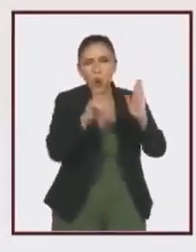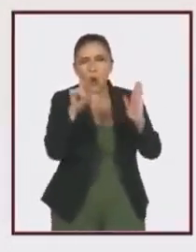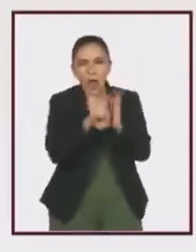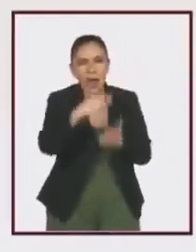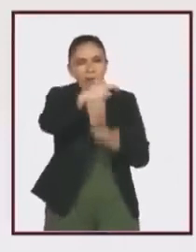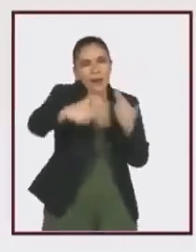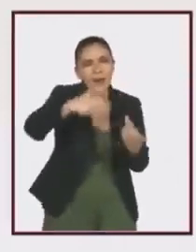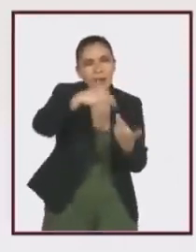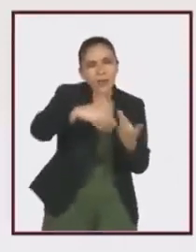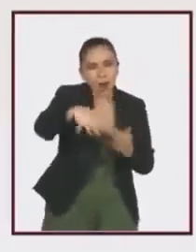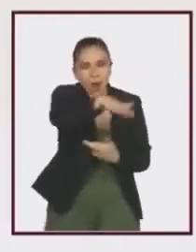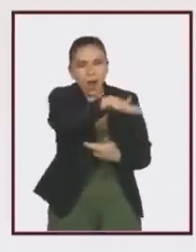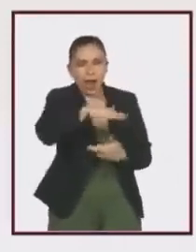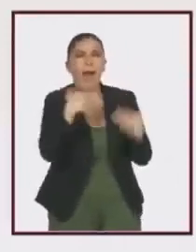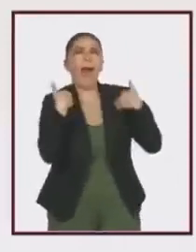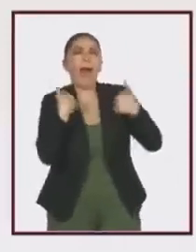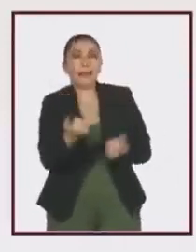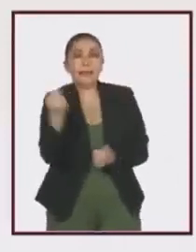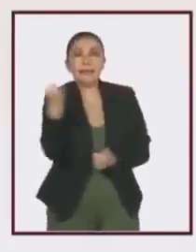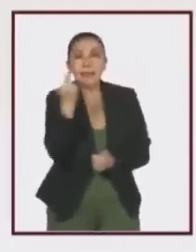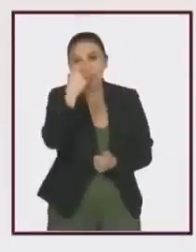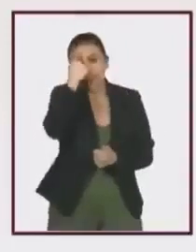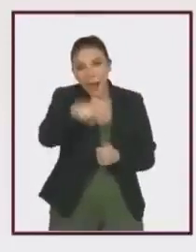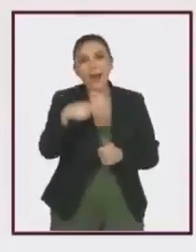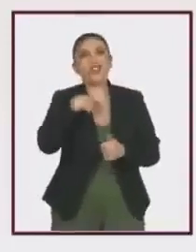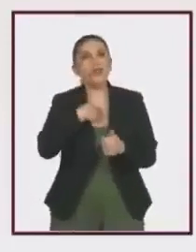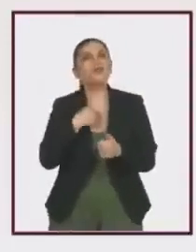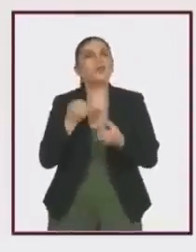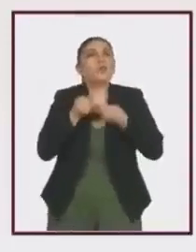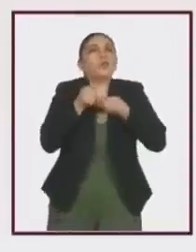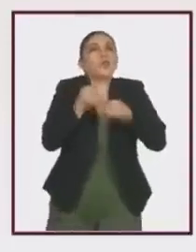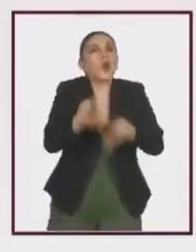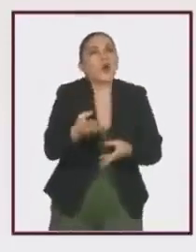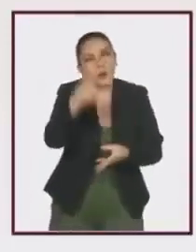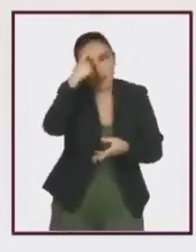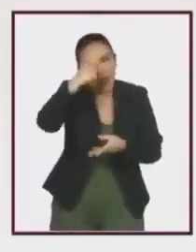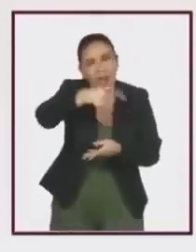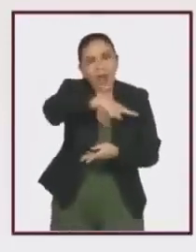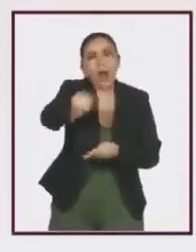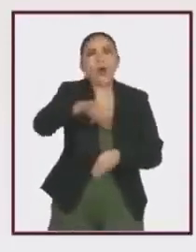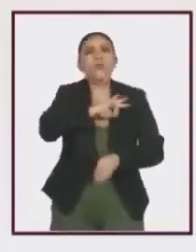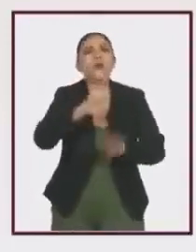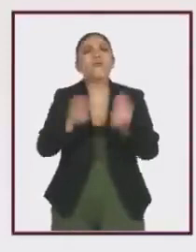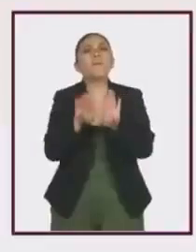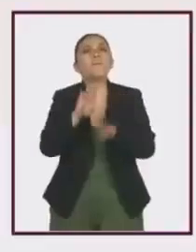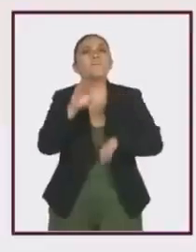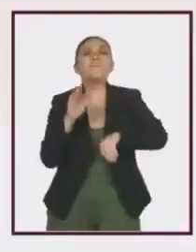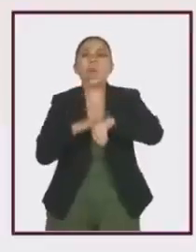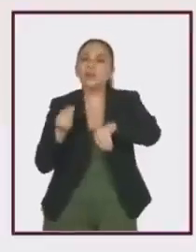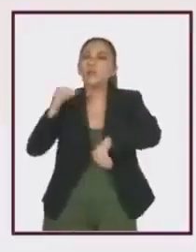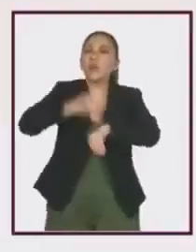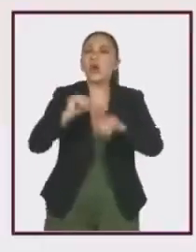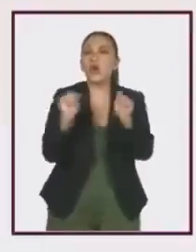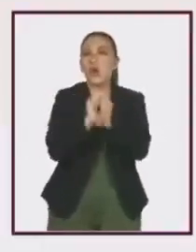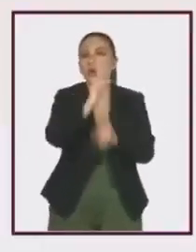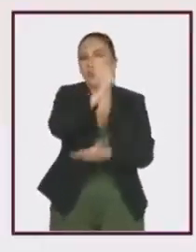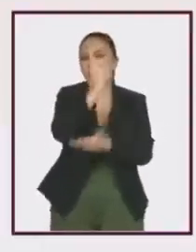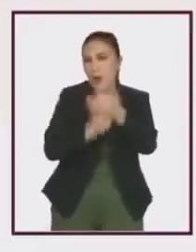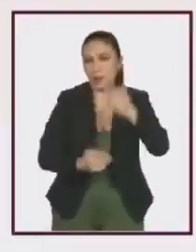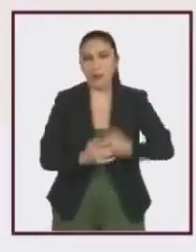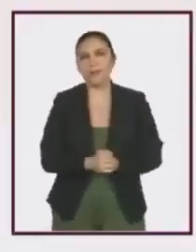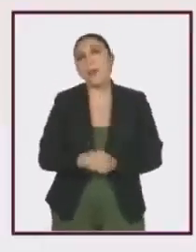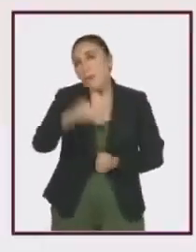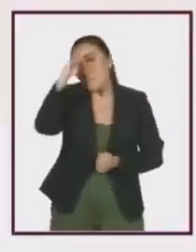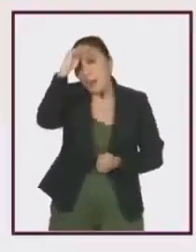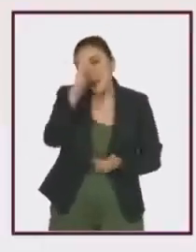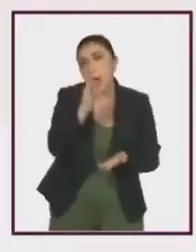que son necesarios integrar como contenidos para poder enriquecer la propuesta curricular. Pero no solamente se trata